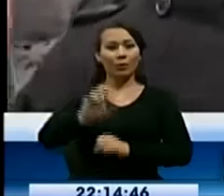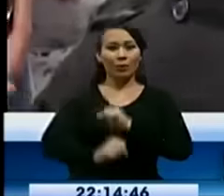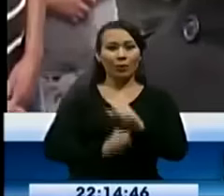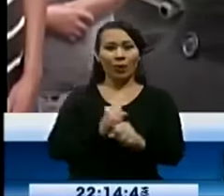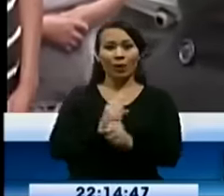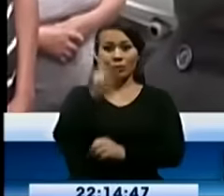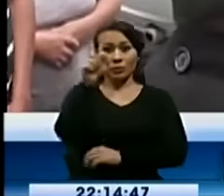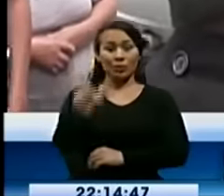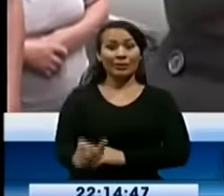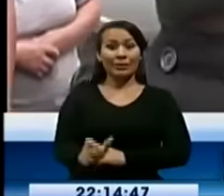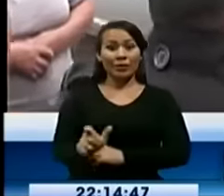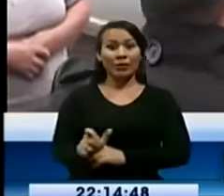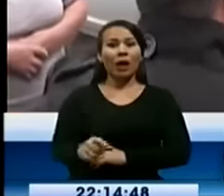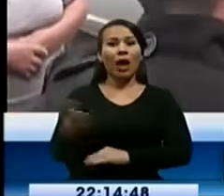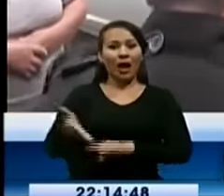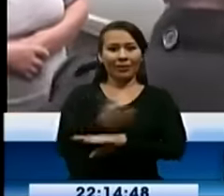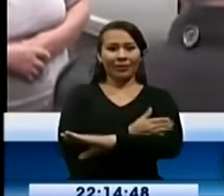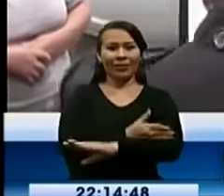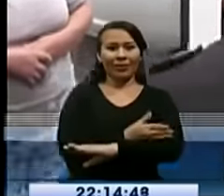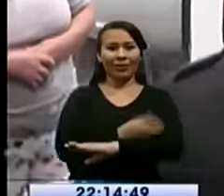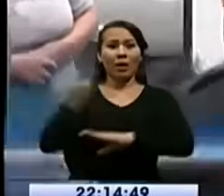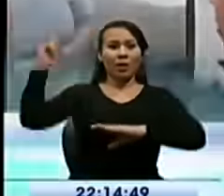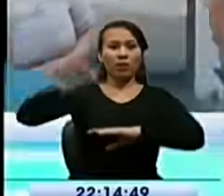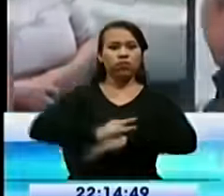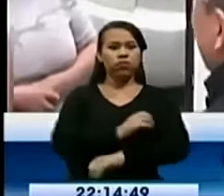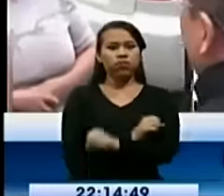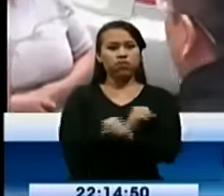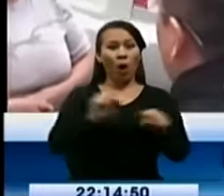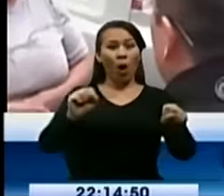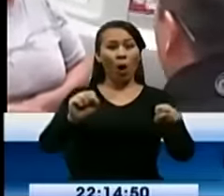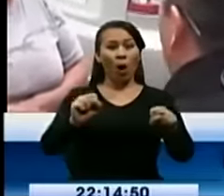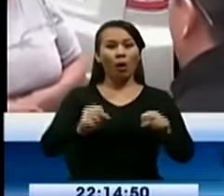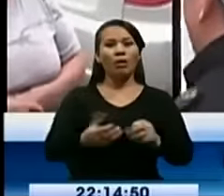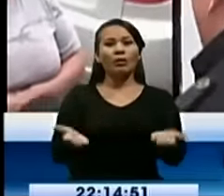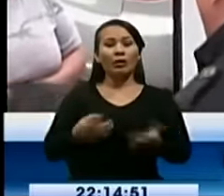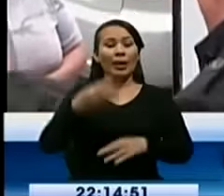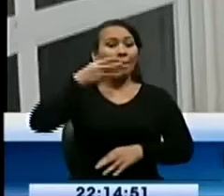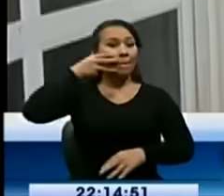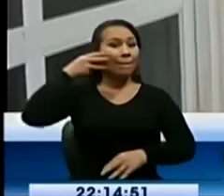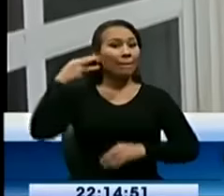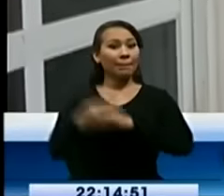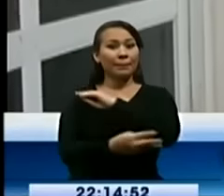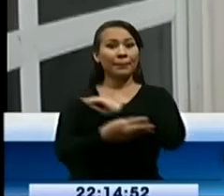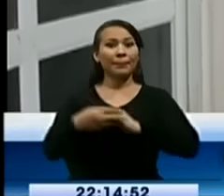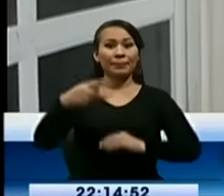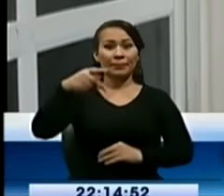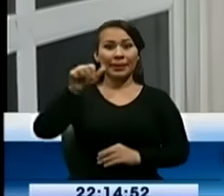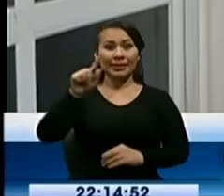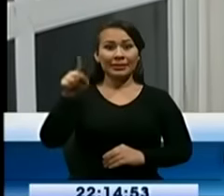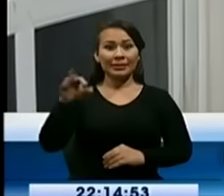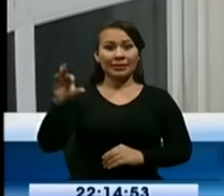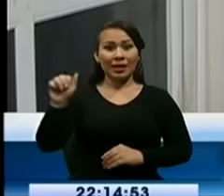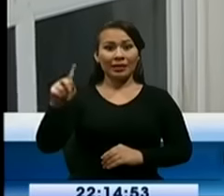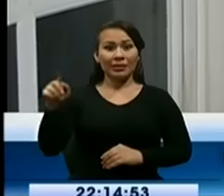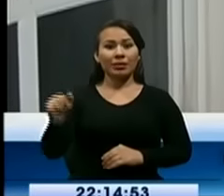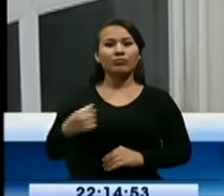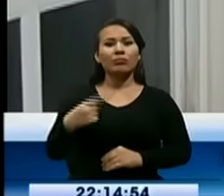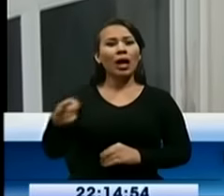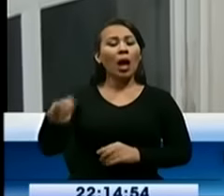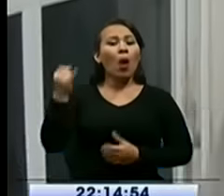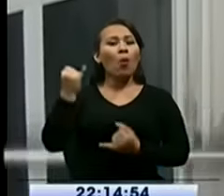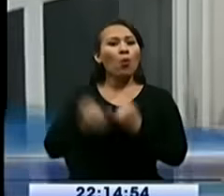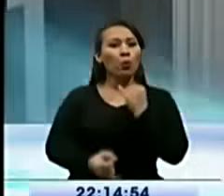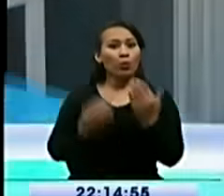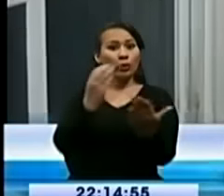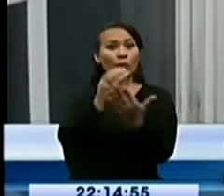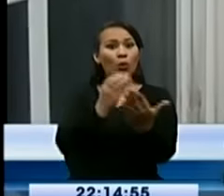uno de los 22 militares fallecidos en el accidente aéreo en Pastaza. Era un hombre muy especial, tenía todos los cursos, del último curso que